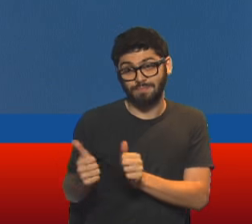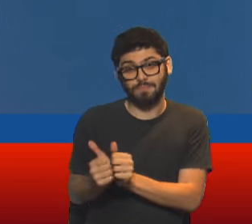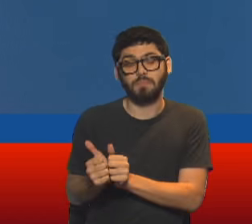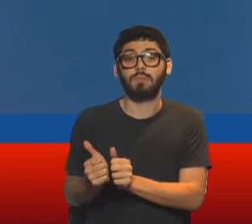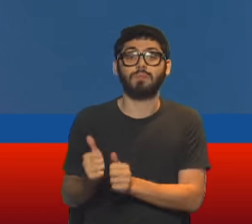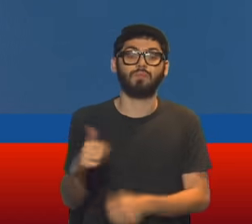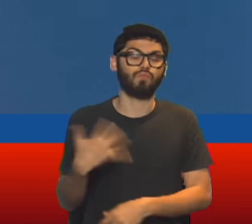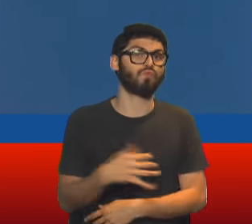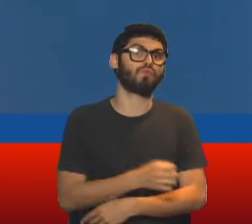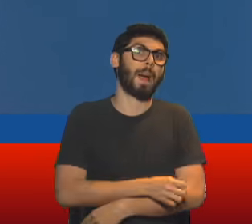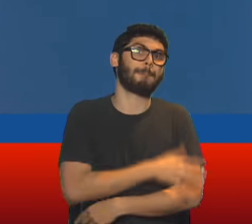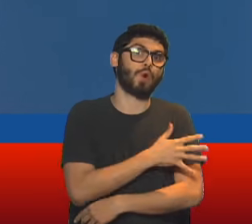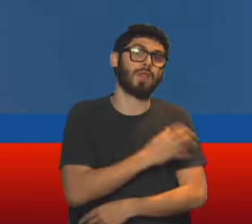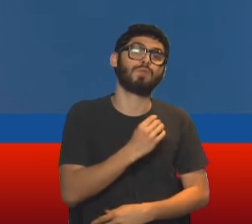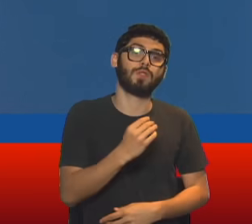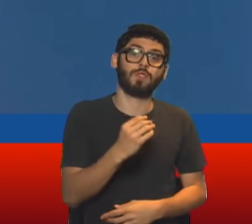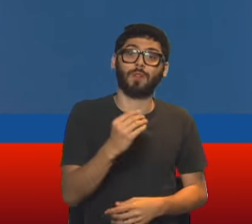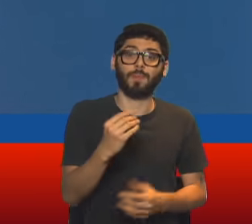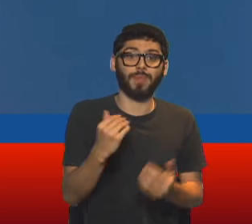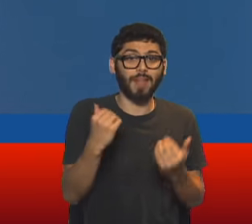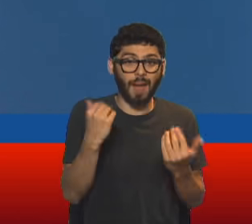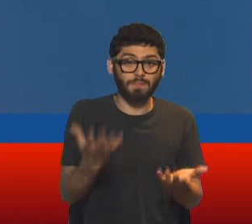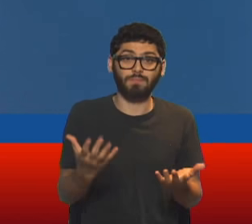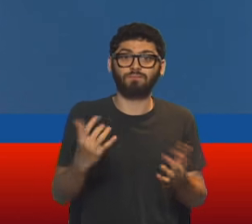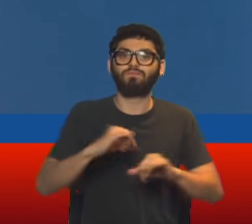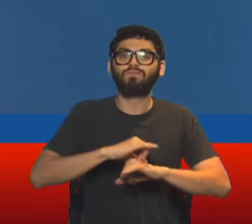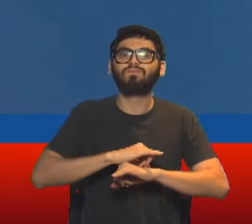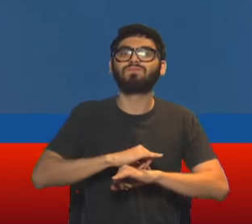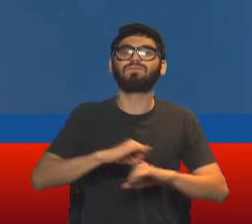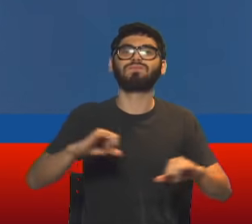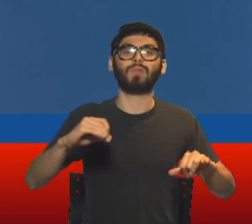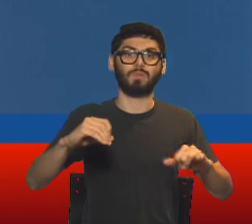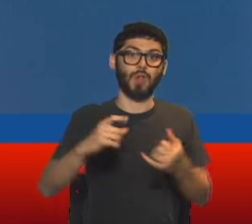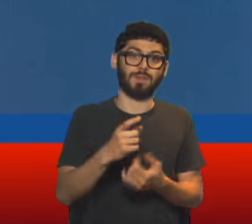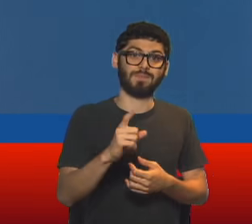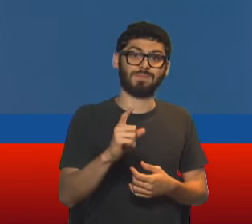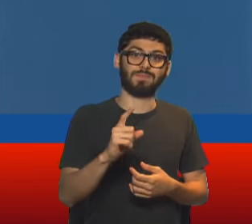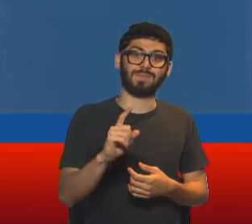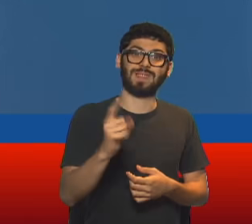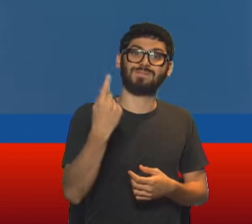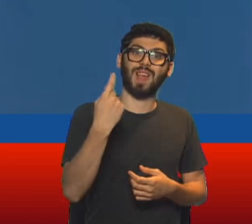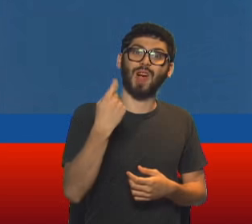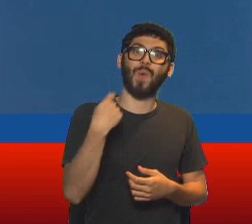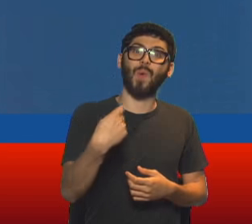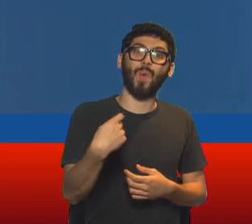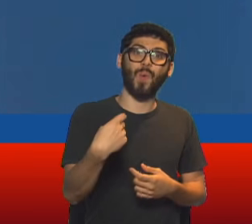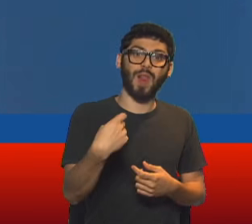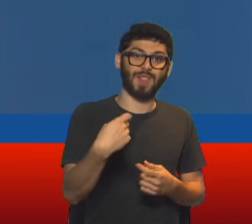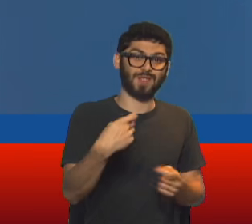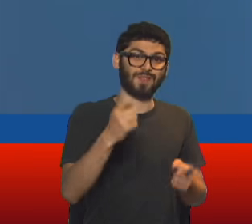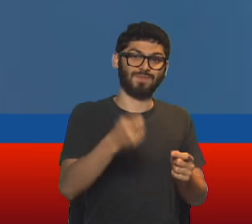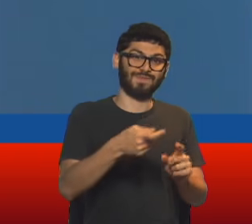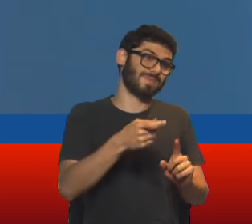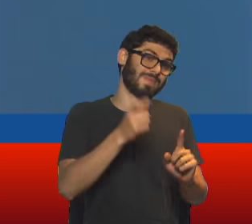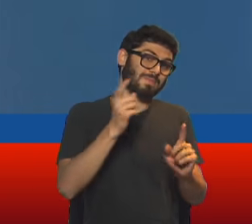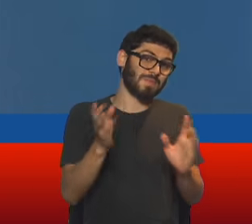emocionante porque sabes que aprovechamos a hacer el anuncio en el marco de la entrega de las primeras jubilaciones donde computamos años de